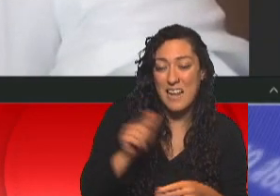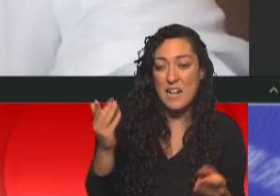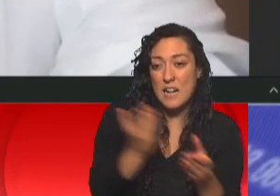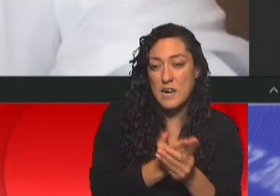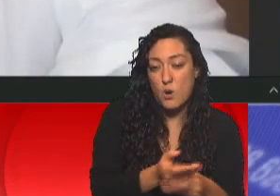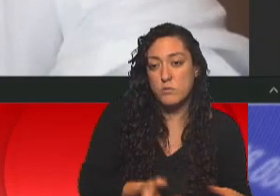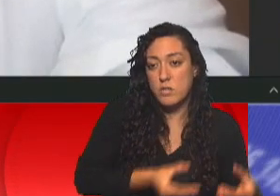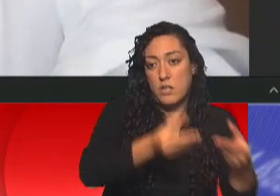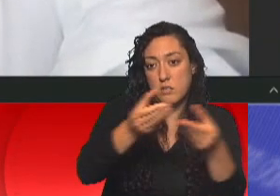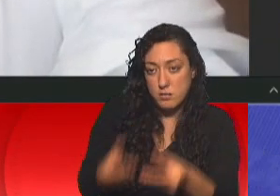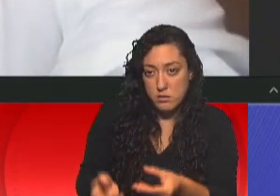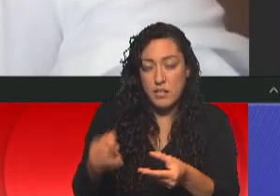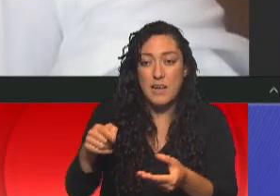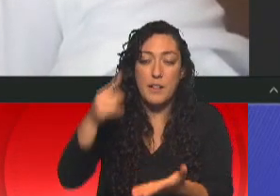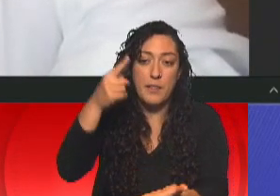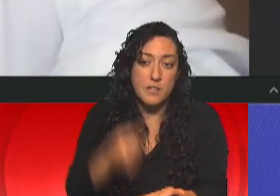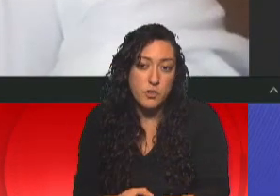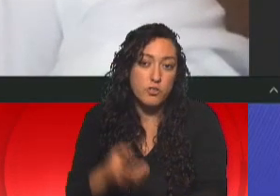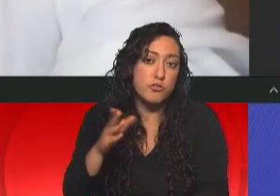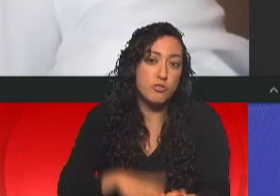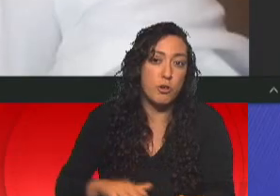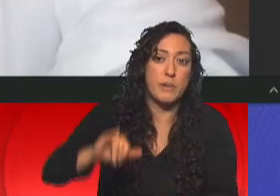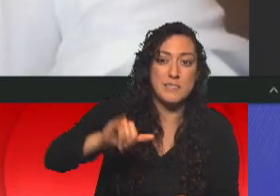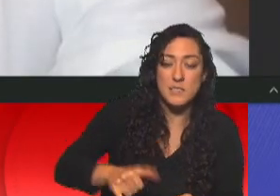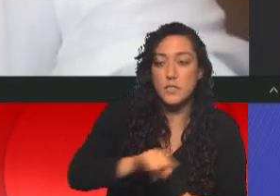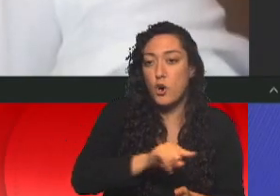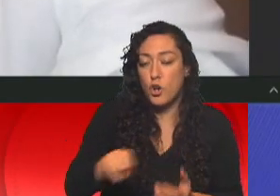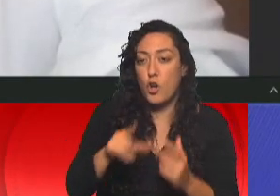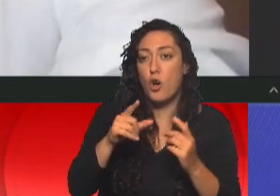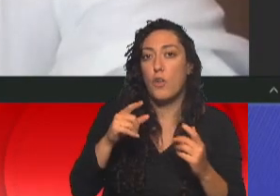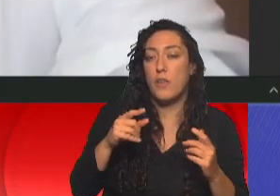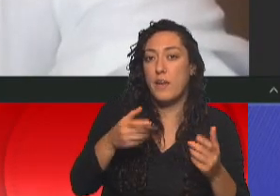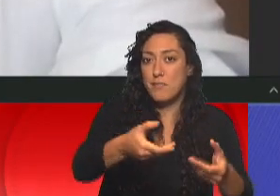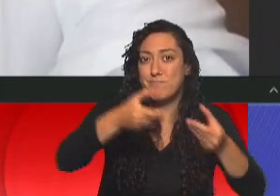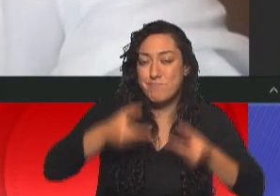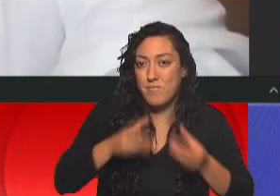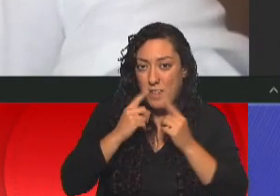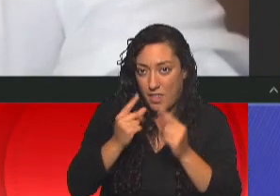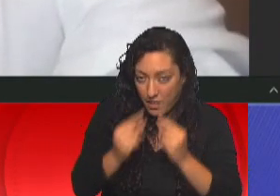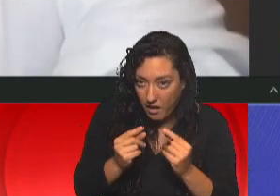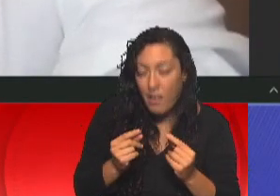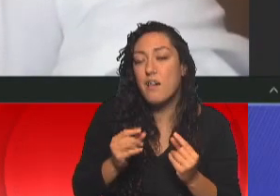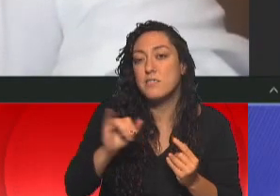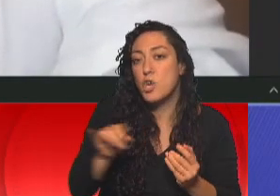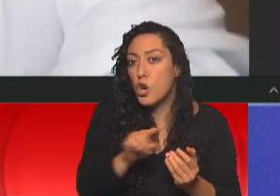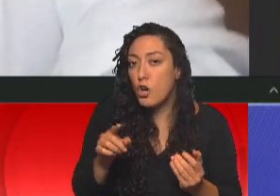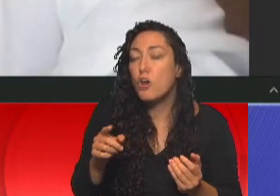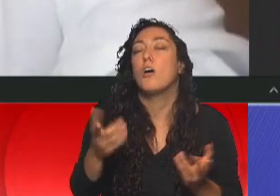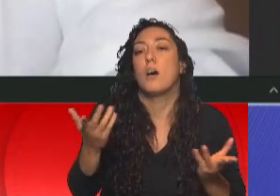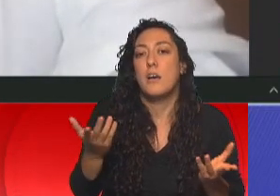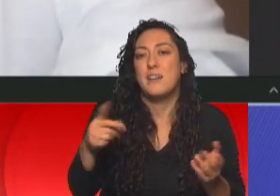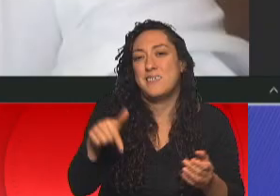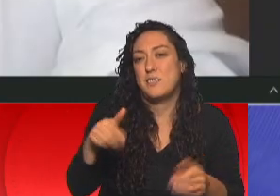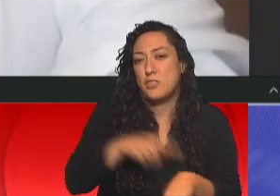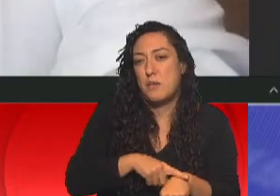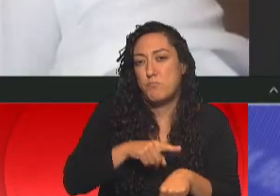que se pronuncie acerca de la aceptación del recurso de queja y acerca del fondo de la cuestión. Todo esto va a demorar,